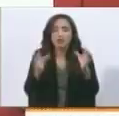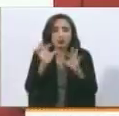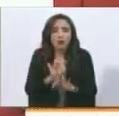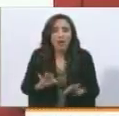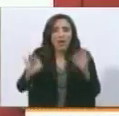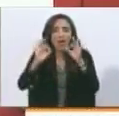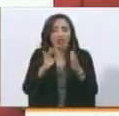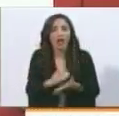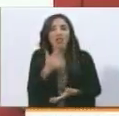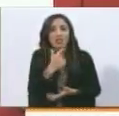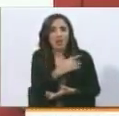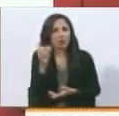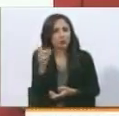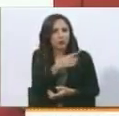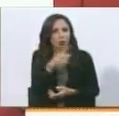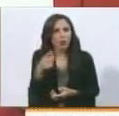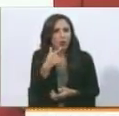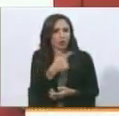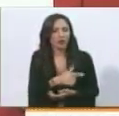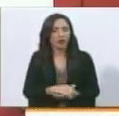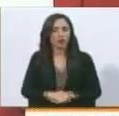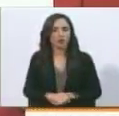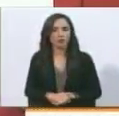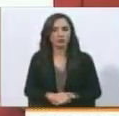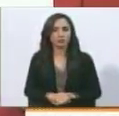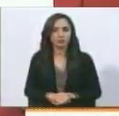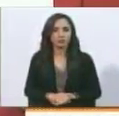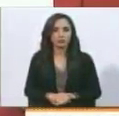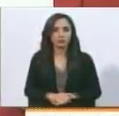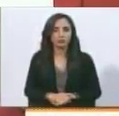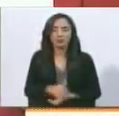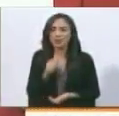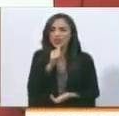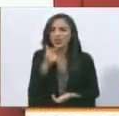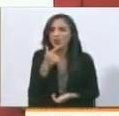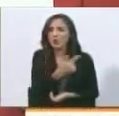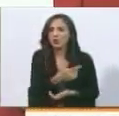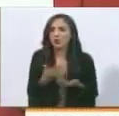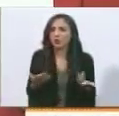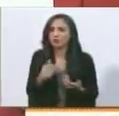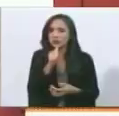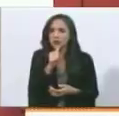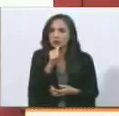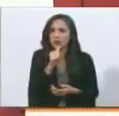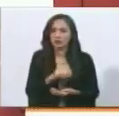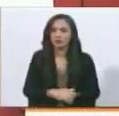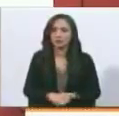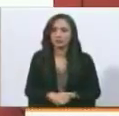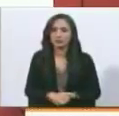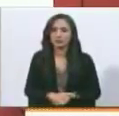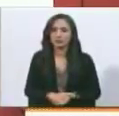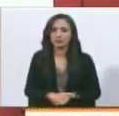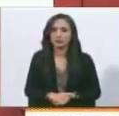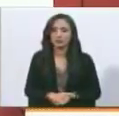¿Lo dijeron o no lo dijeron? ¿Quién lo dijo? La vocería de ECA.